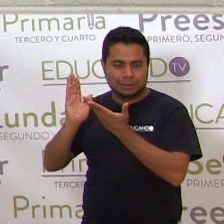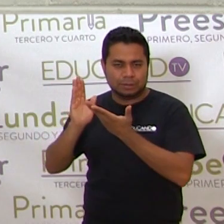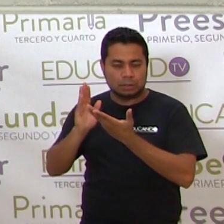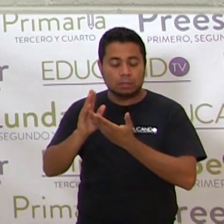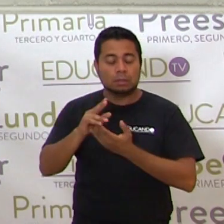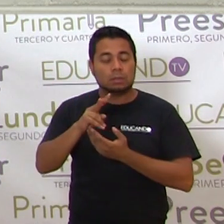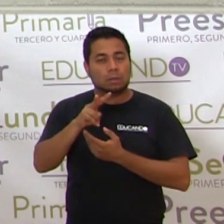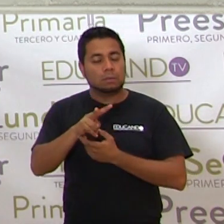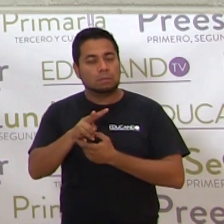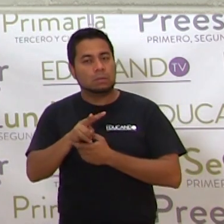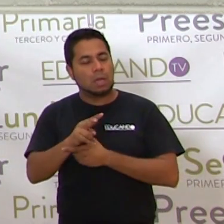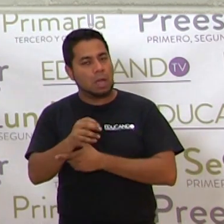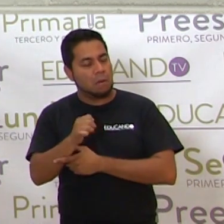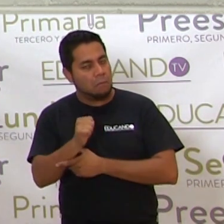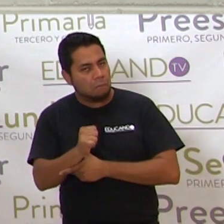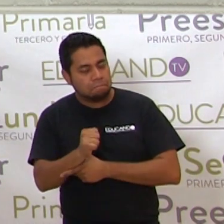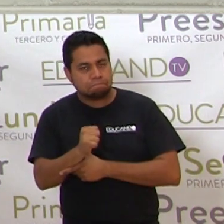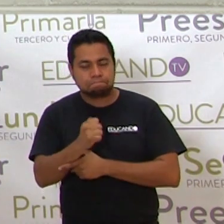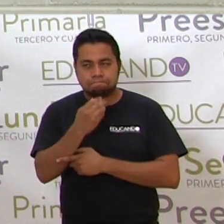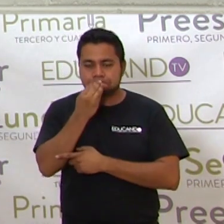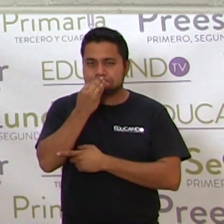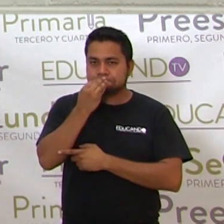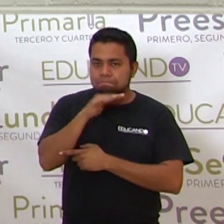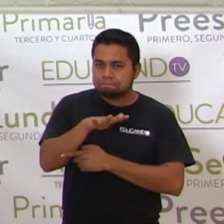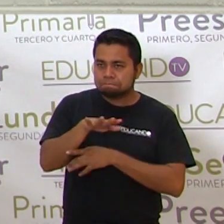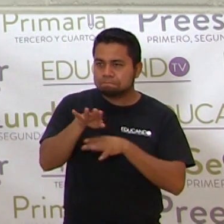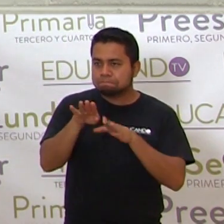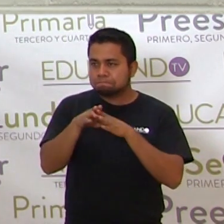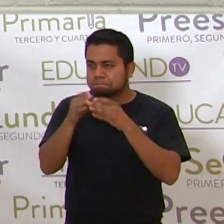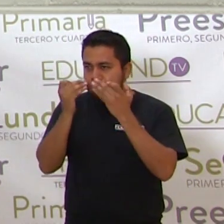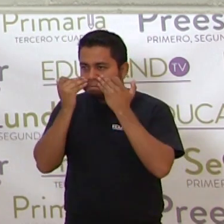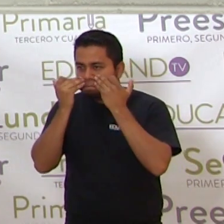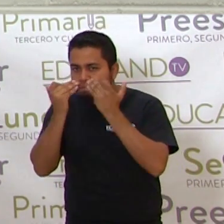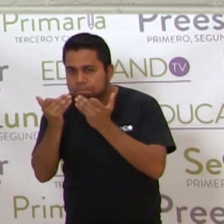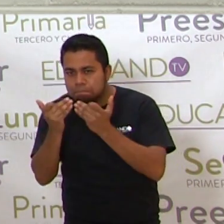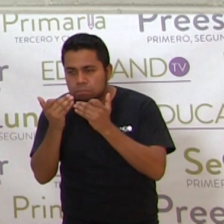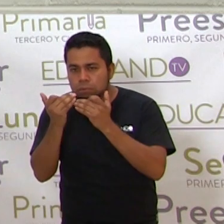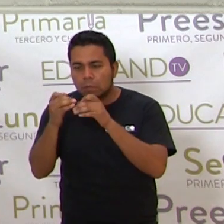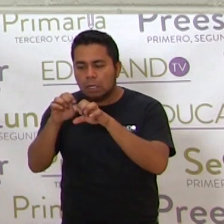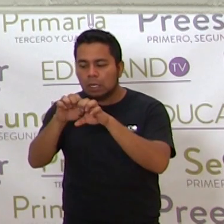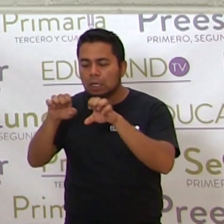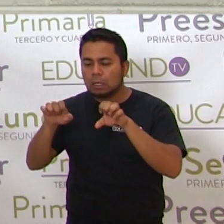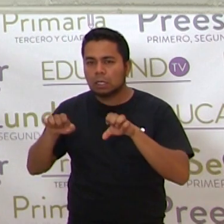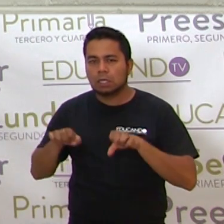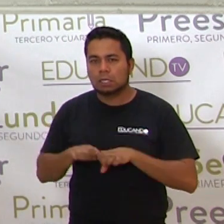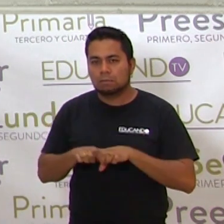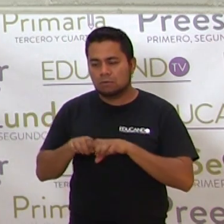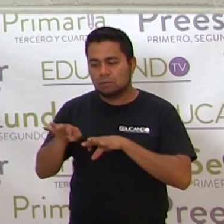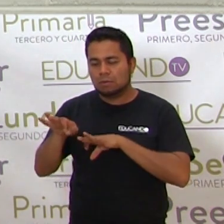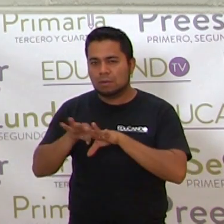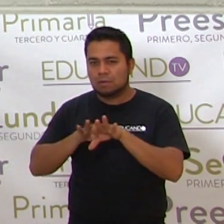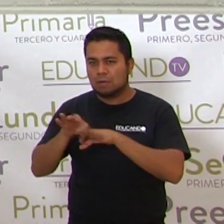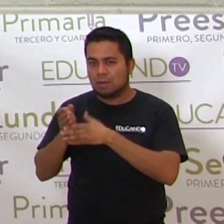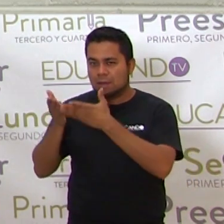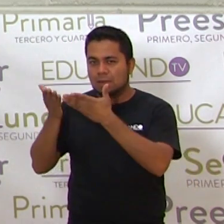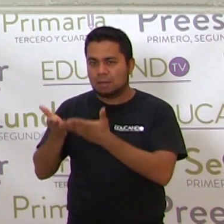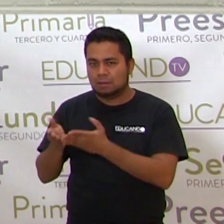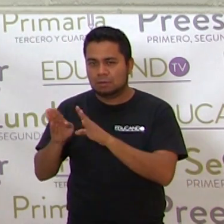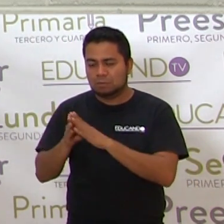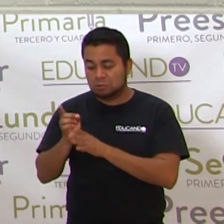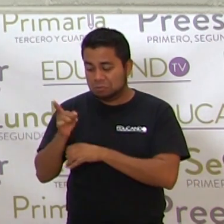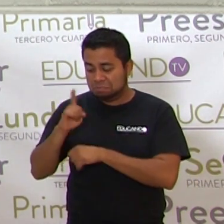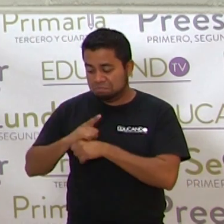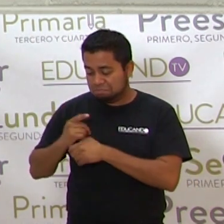muy enriquecedor observar un trabajo que se hace en equipo. Y este trabajo no solamente es de un